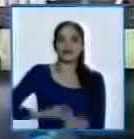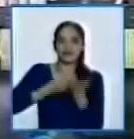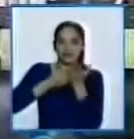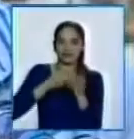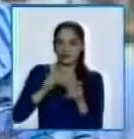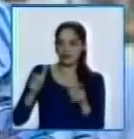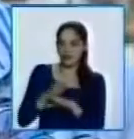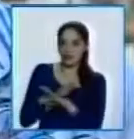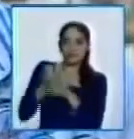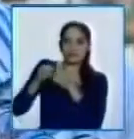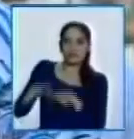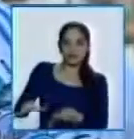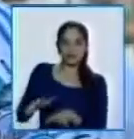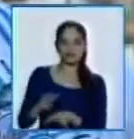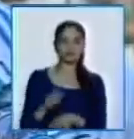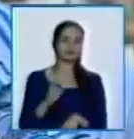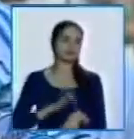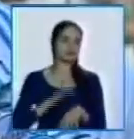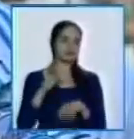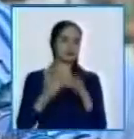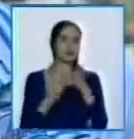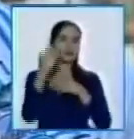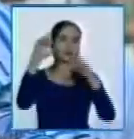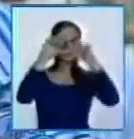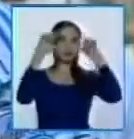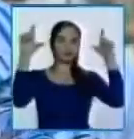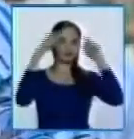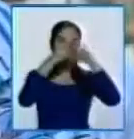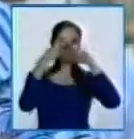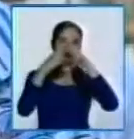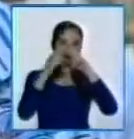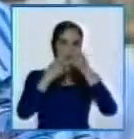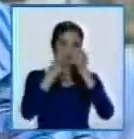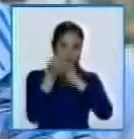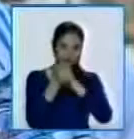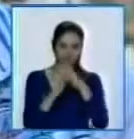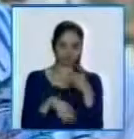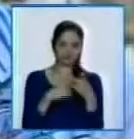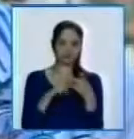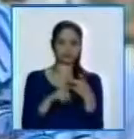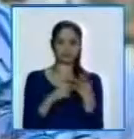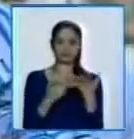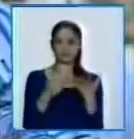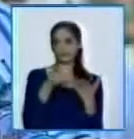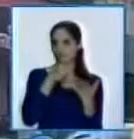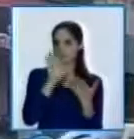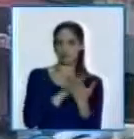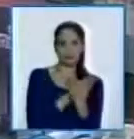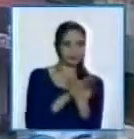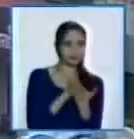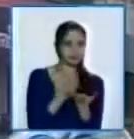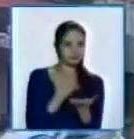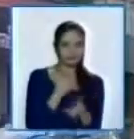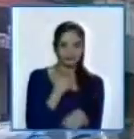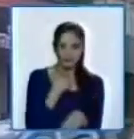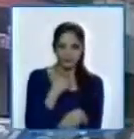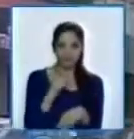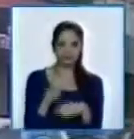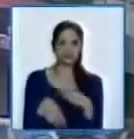clientela perdida. Nos tocó cambiar de nombre, no hemos traído cantantes, hemos